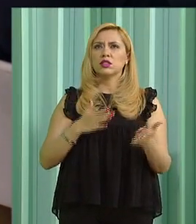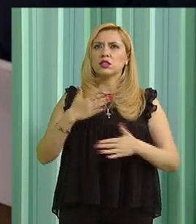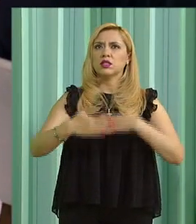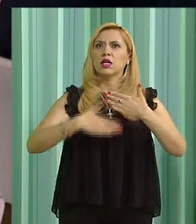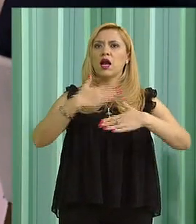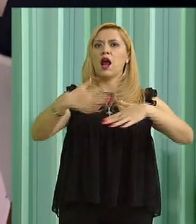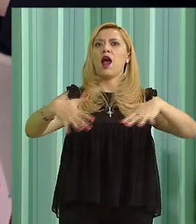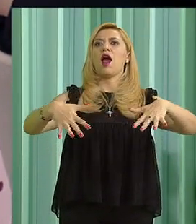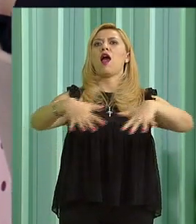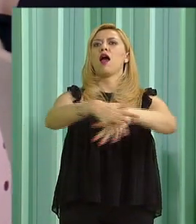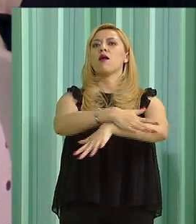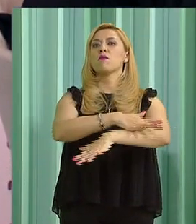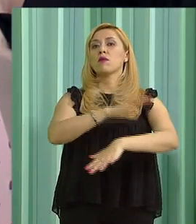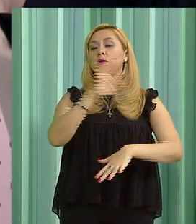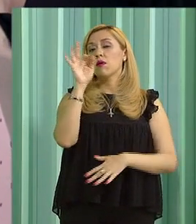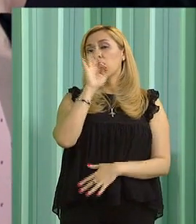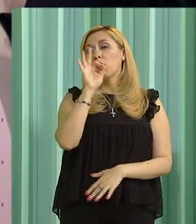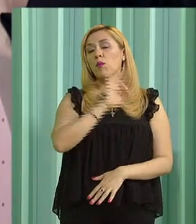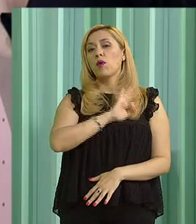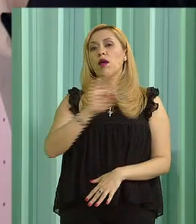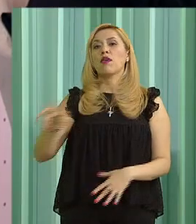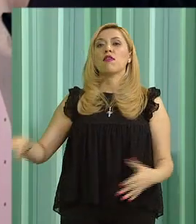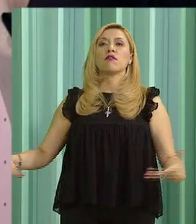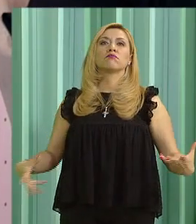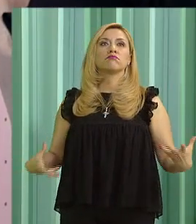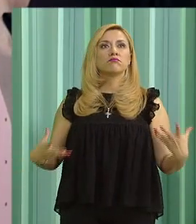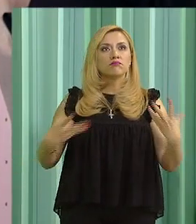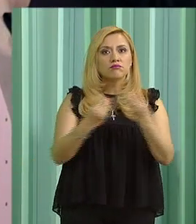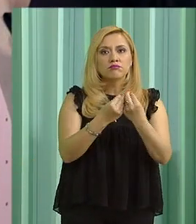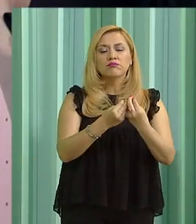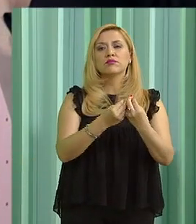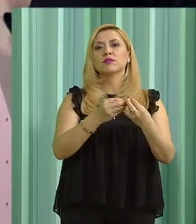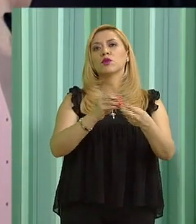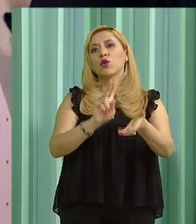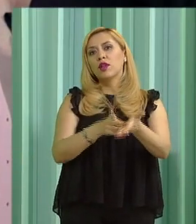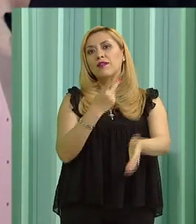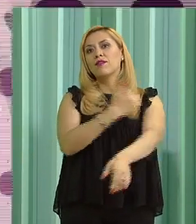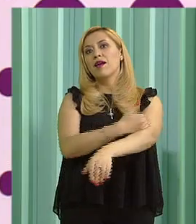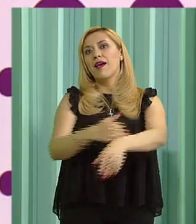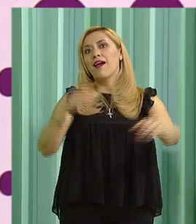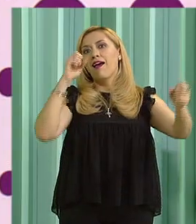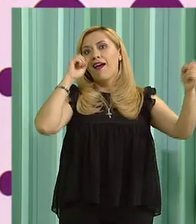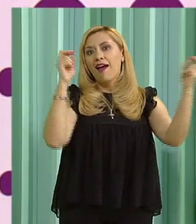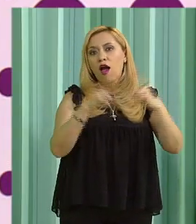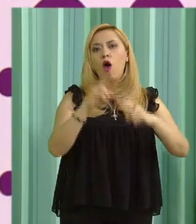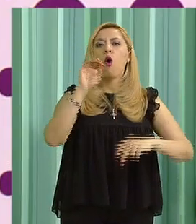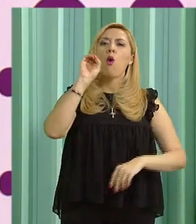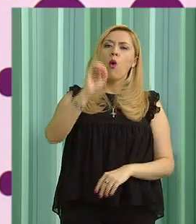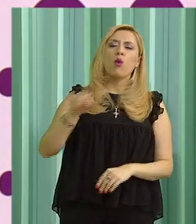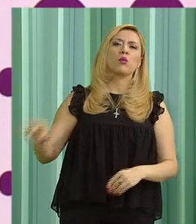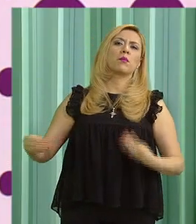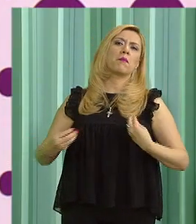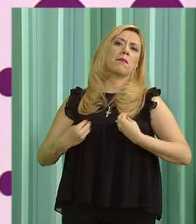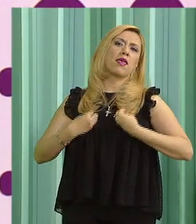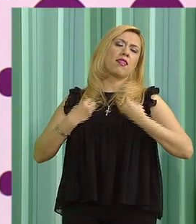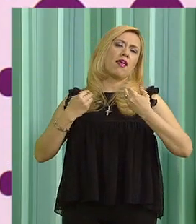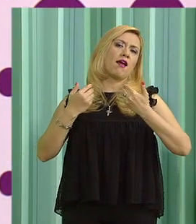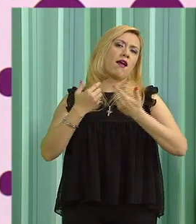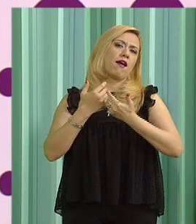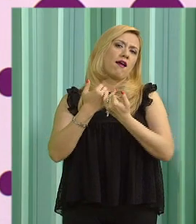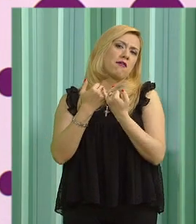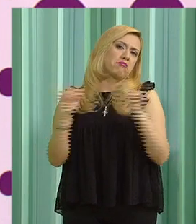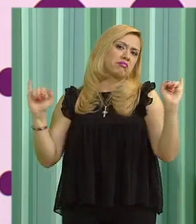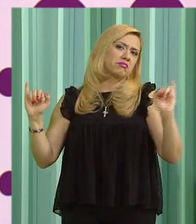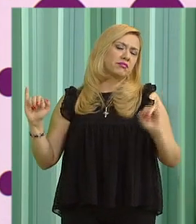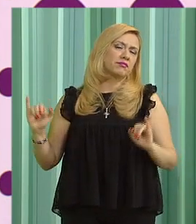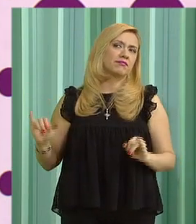definitivo, ¿no? Que en algún momento puedan reintegrarse con sus familias o que puedan transitar hacia vida independiente, pero que lo hagan a través